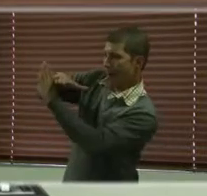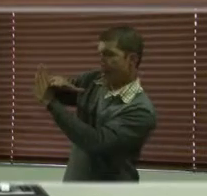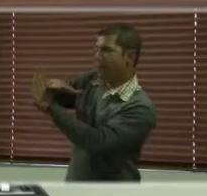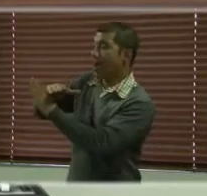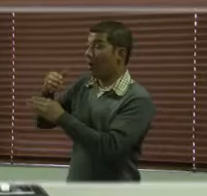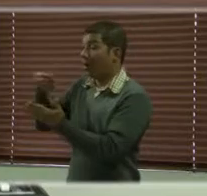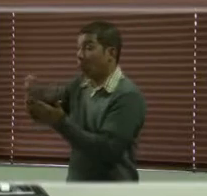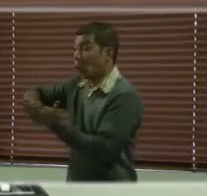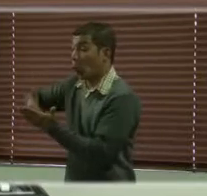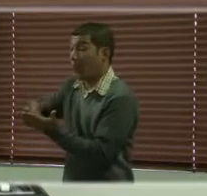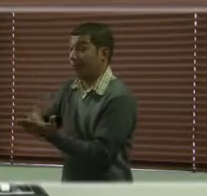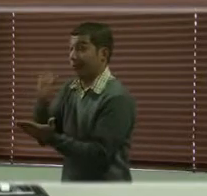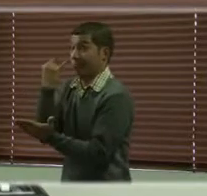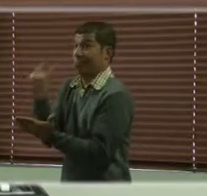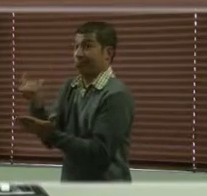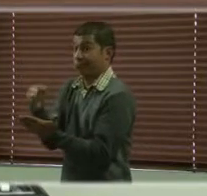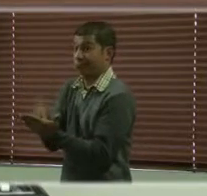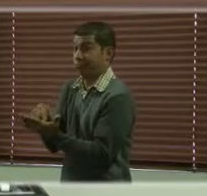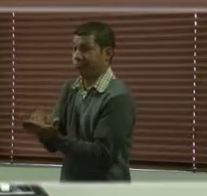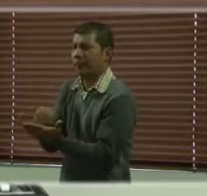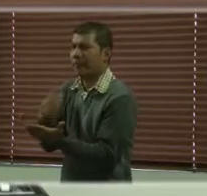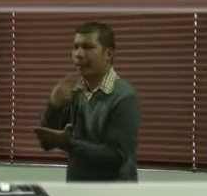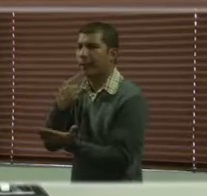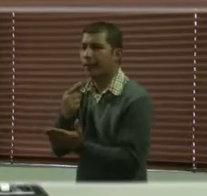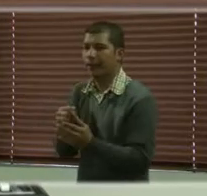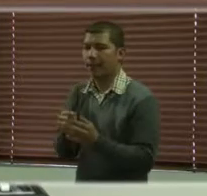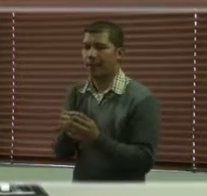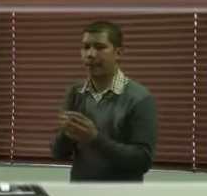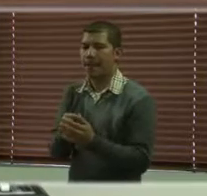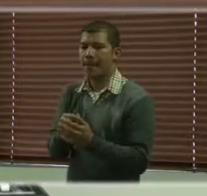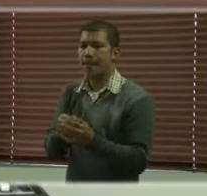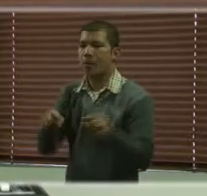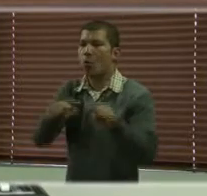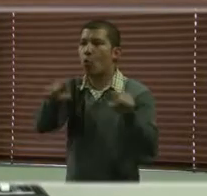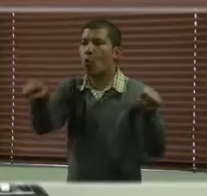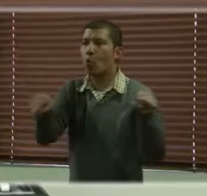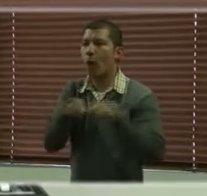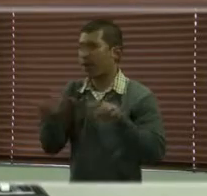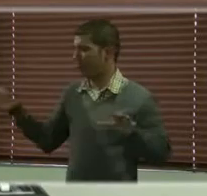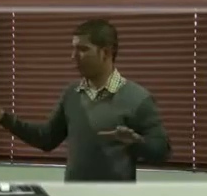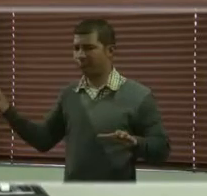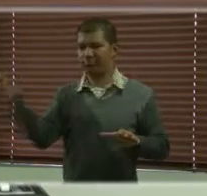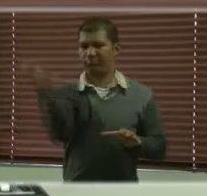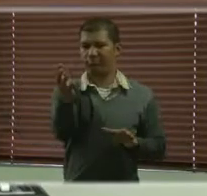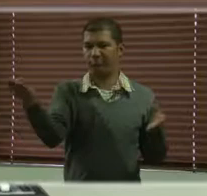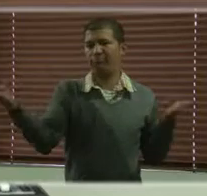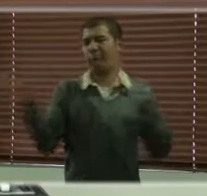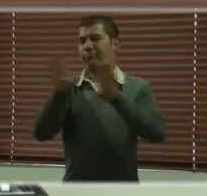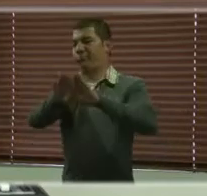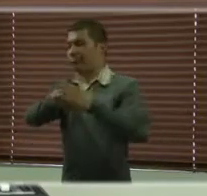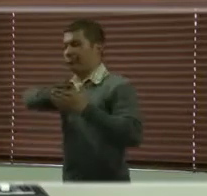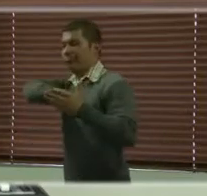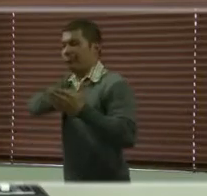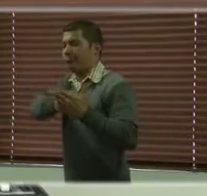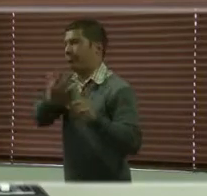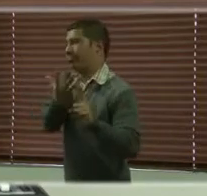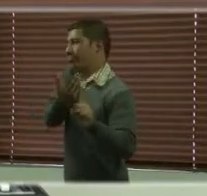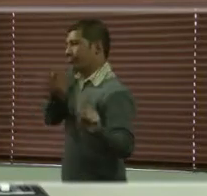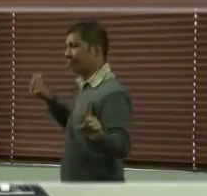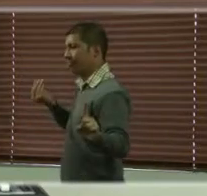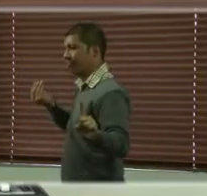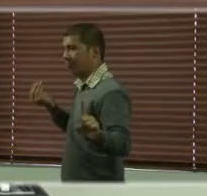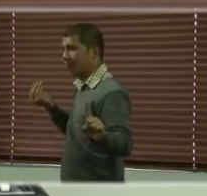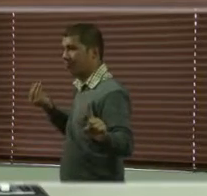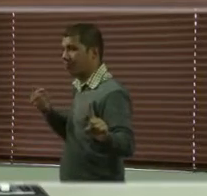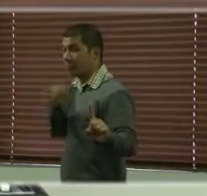considerado que el aislamiento prolongado de personas con discapacidad se considera como una forma de